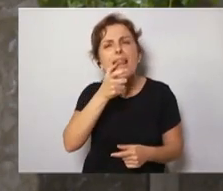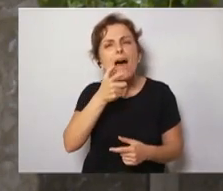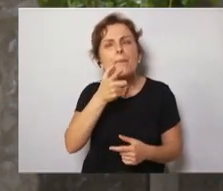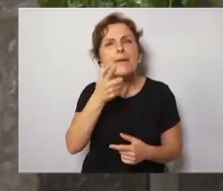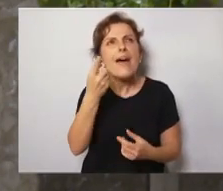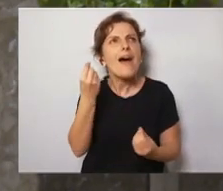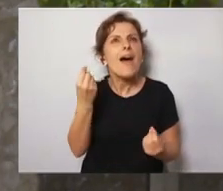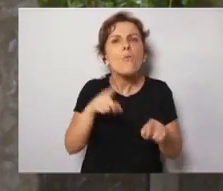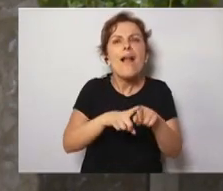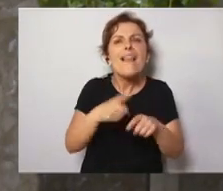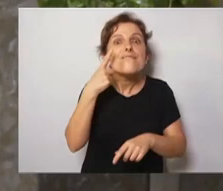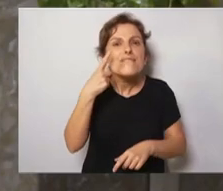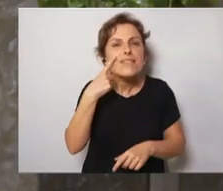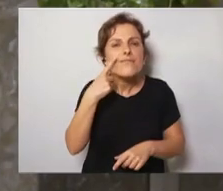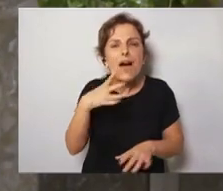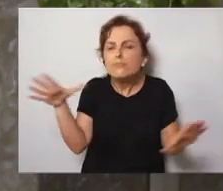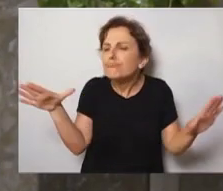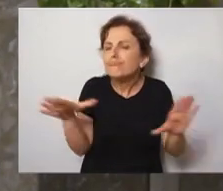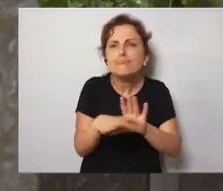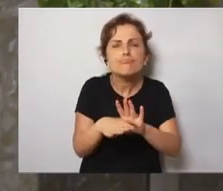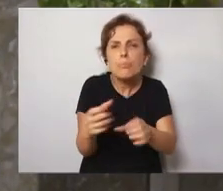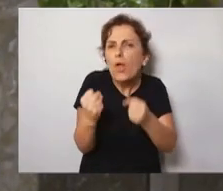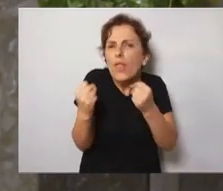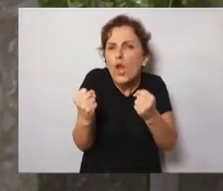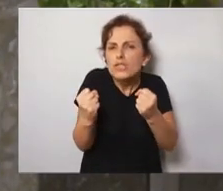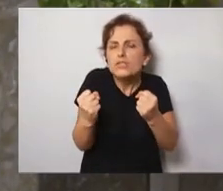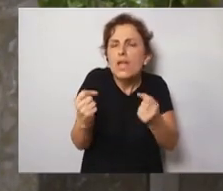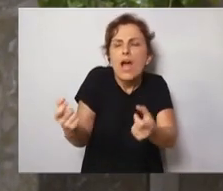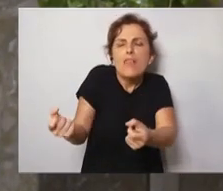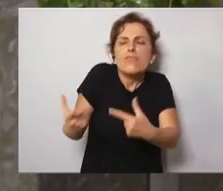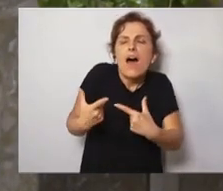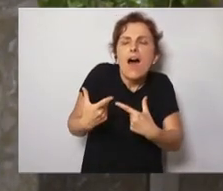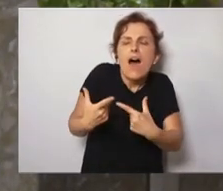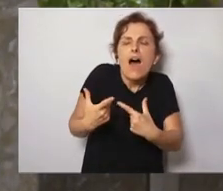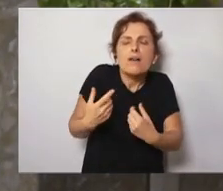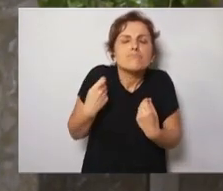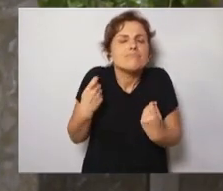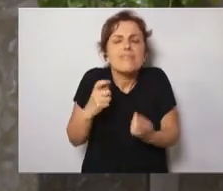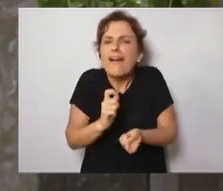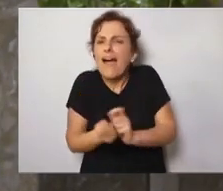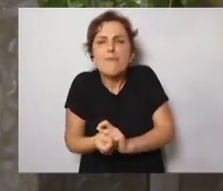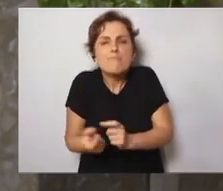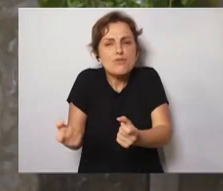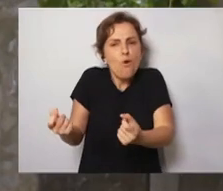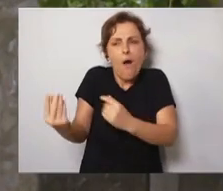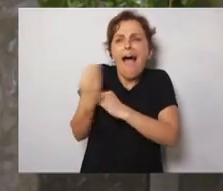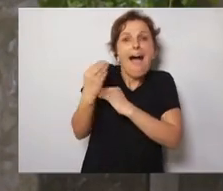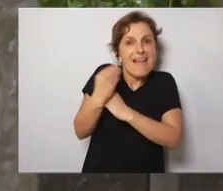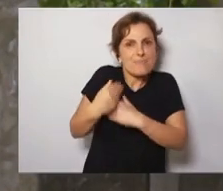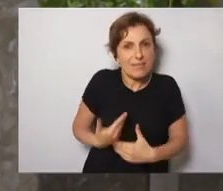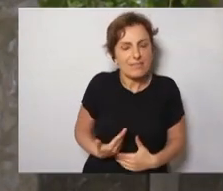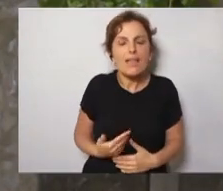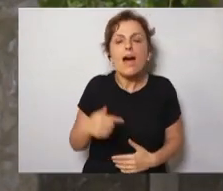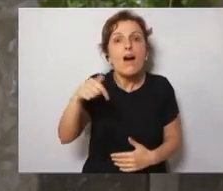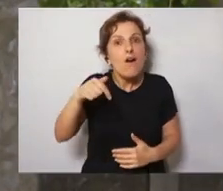que nos renueva nos purifica nos alimenta y hoy justamente la palabra de dios también